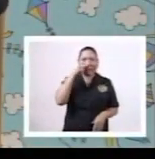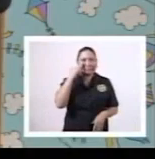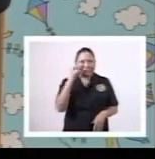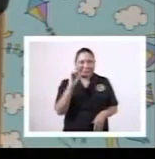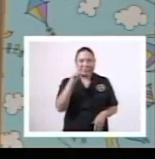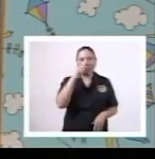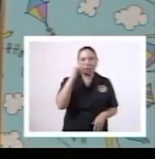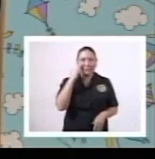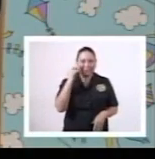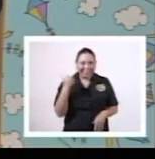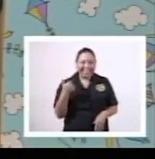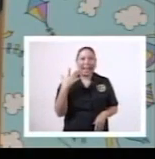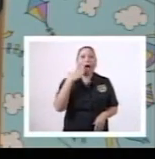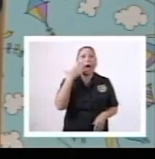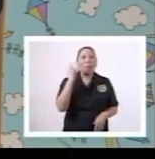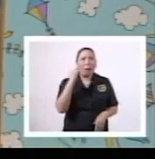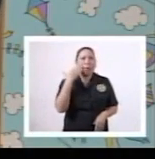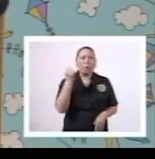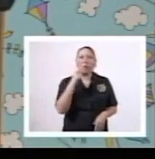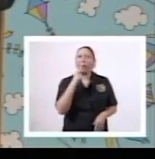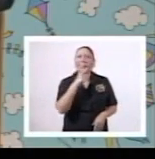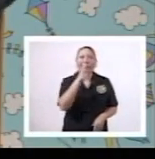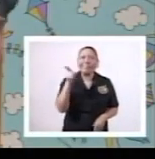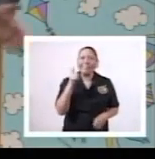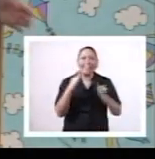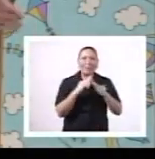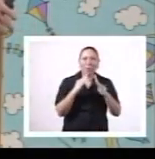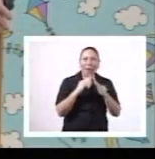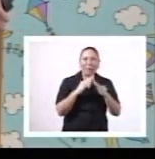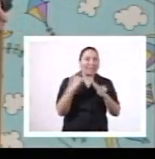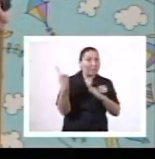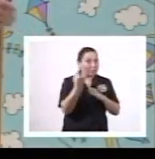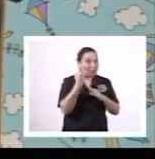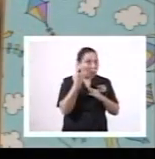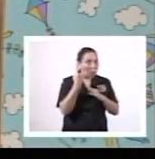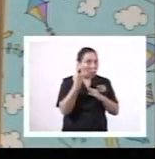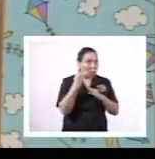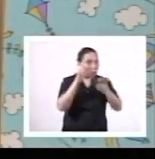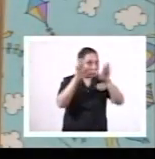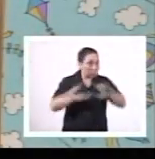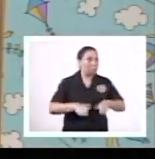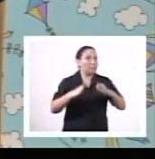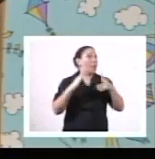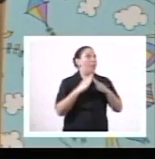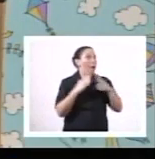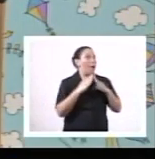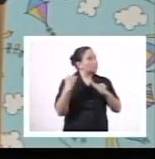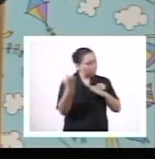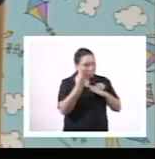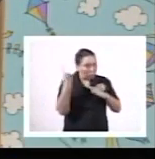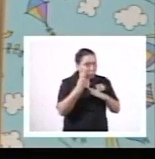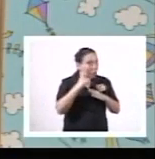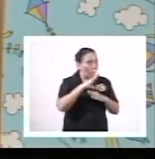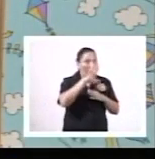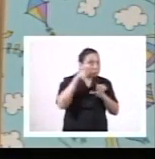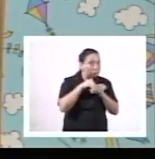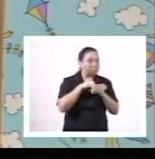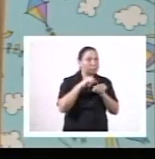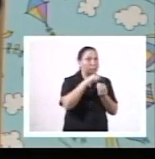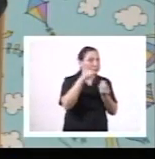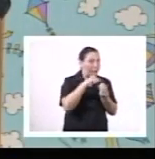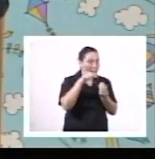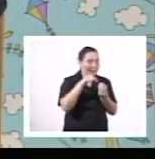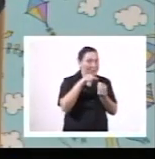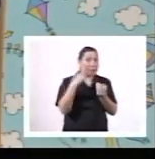abuelitas, abuelitos. ¿Quiénes más están ahí en su casa? Hermanos, hermanas. Tienen que estar todos, ¿eh? Tienen que estar todos en sus casitas para que todos